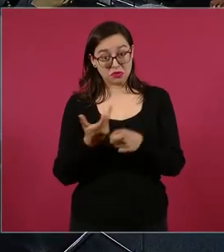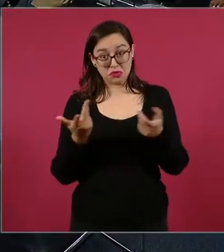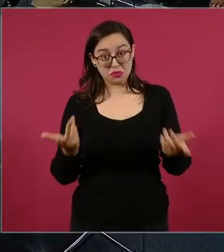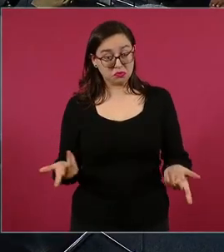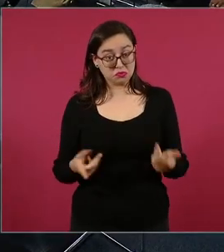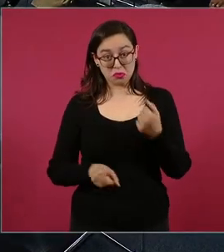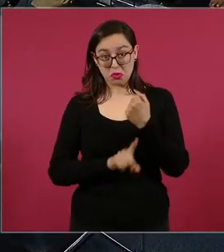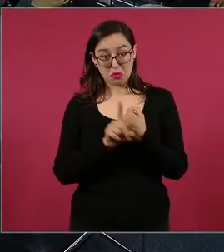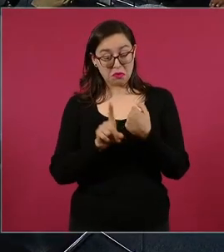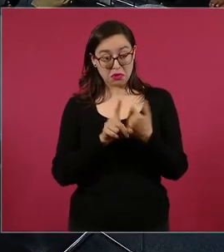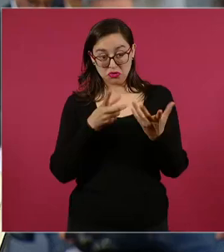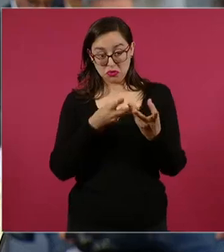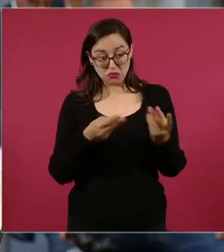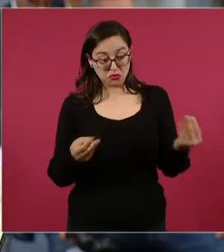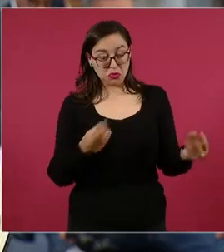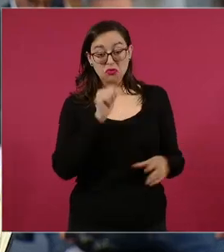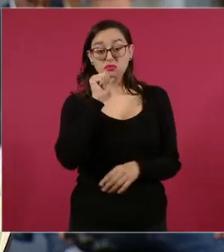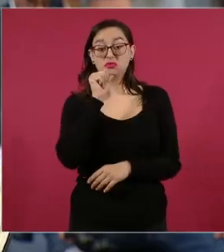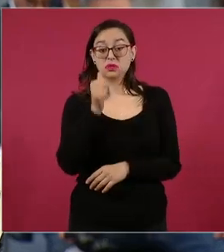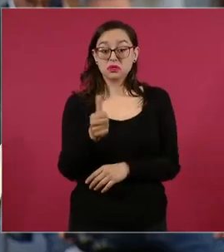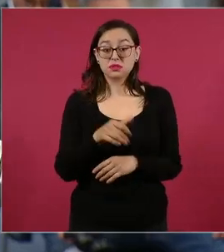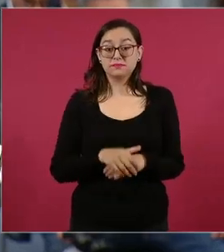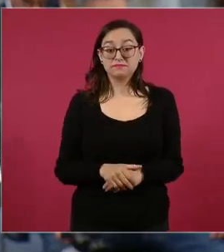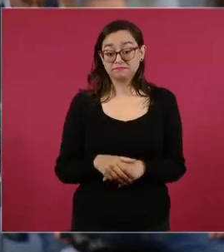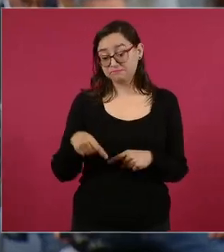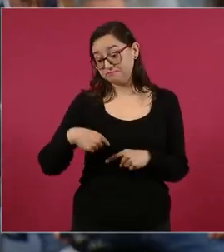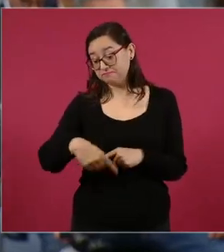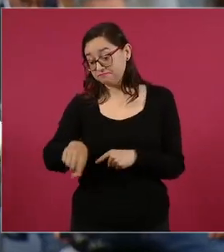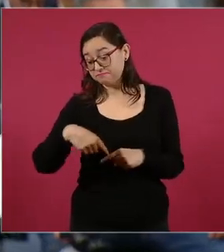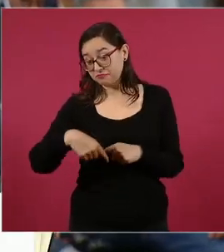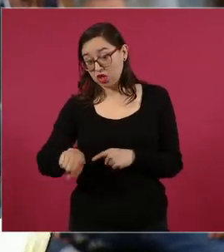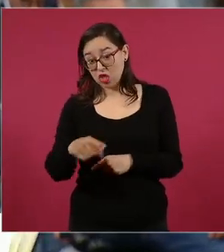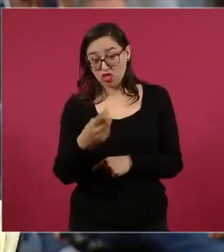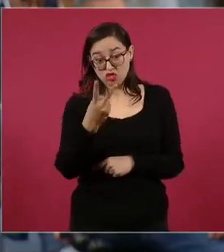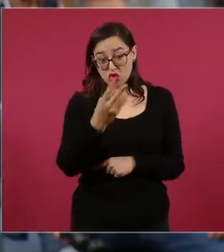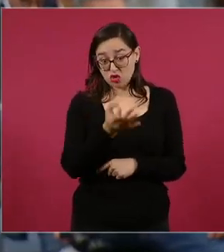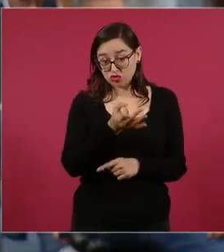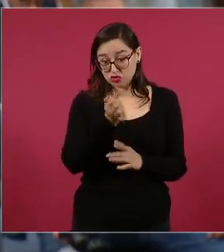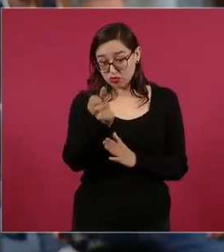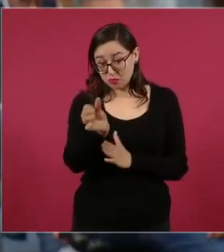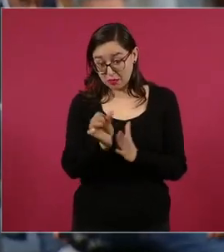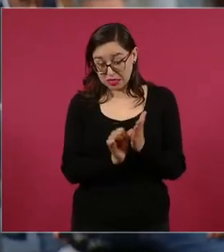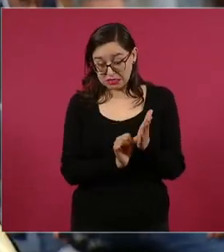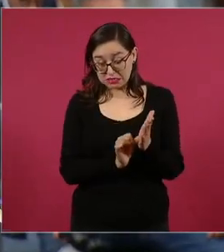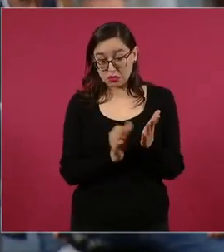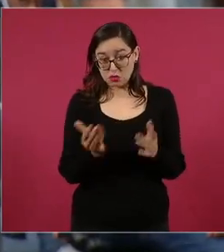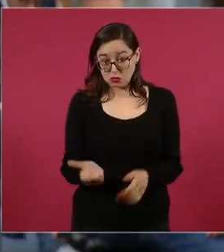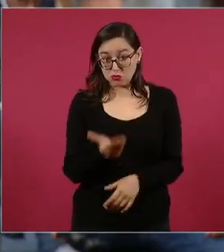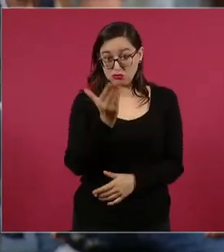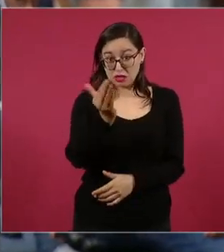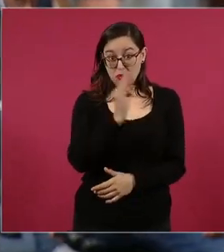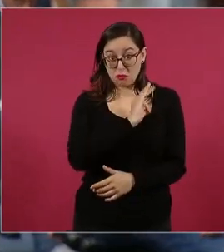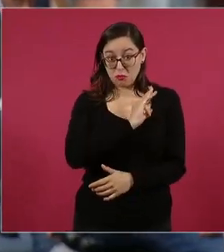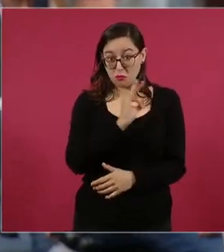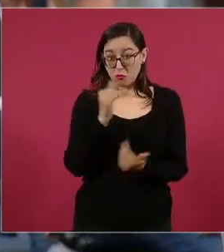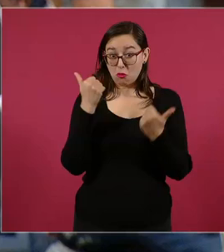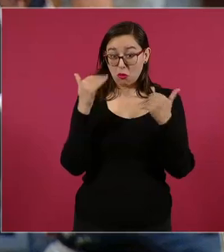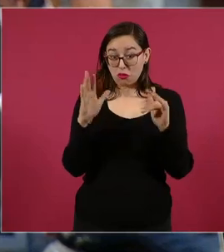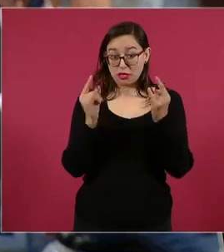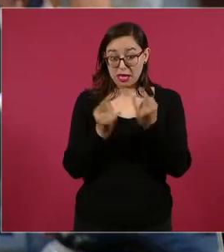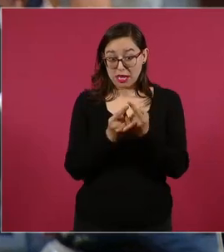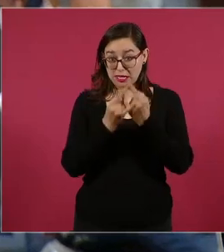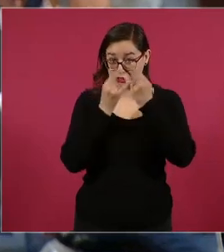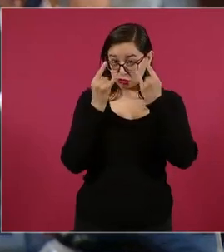banda presidencial, el pueblo de México pudiera tener una configuración más precisa de lo que sucedió en Lomas